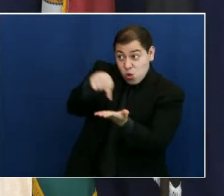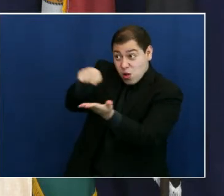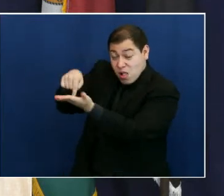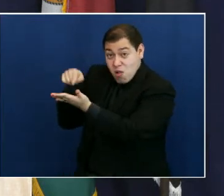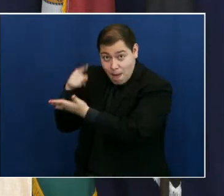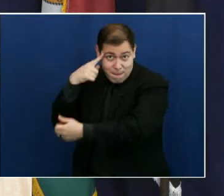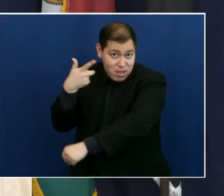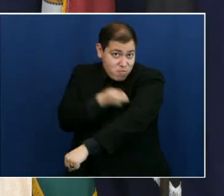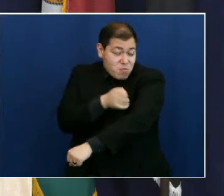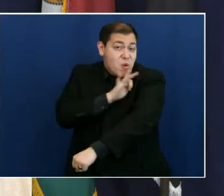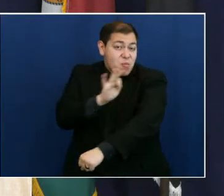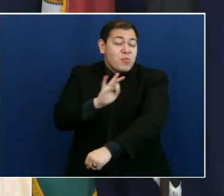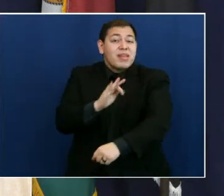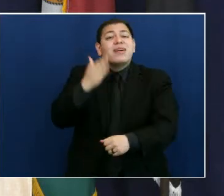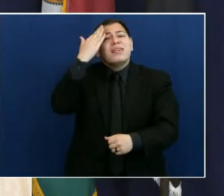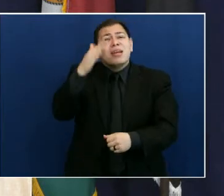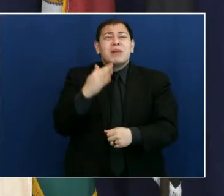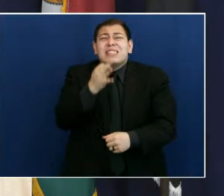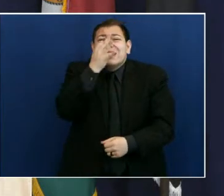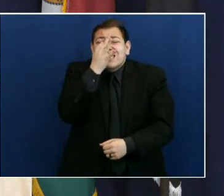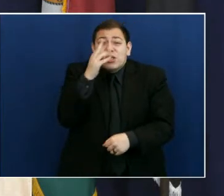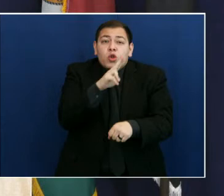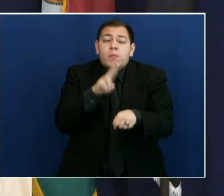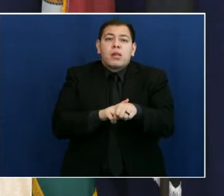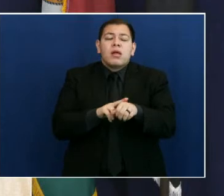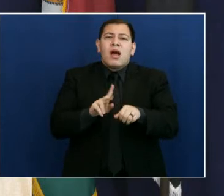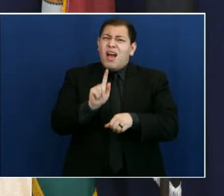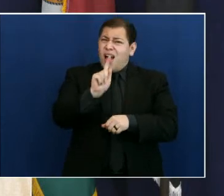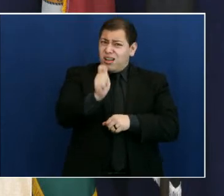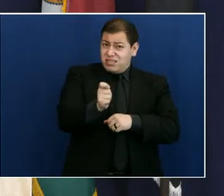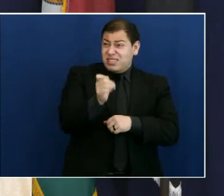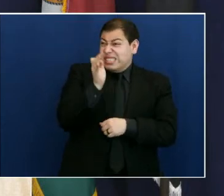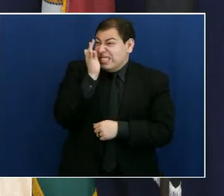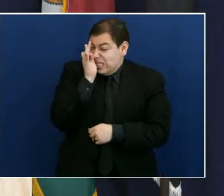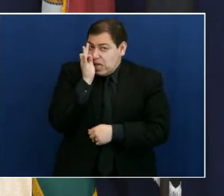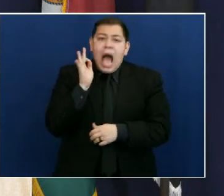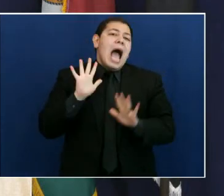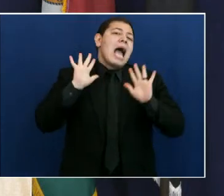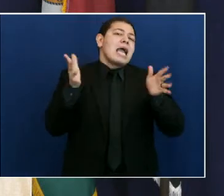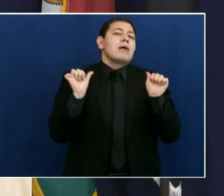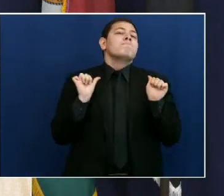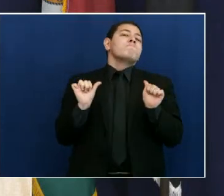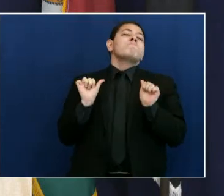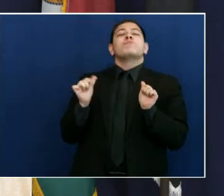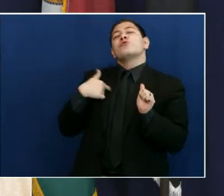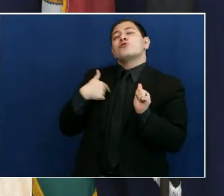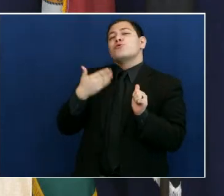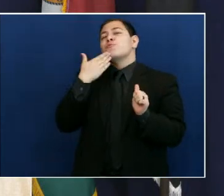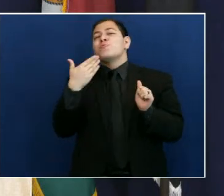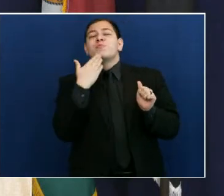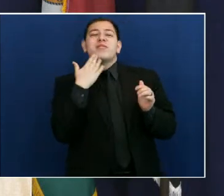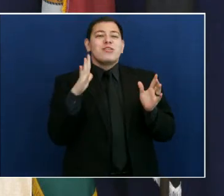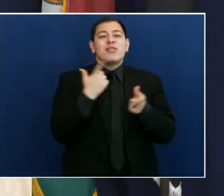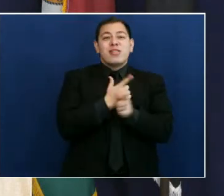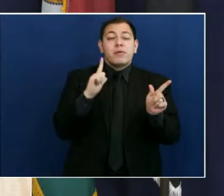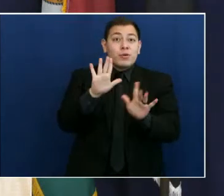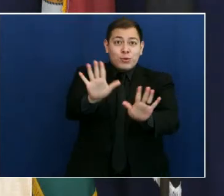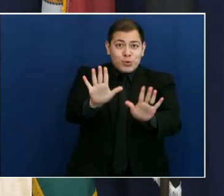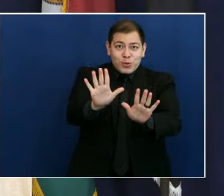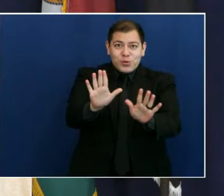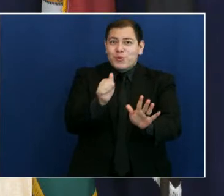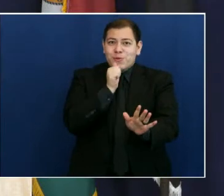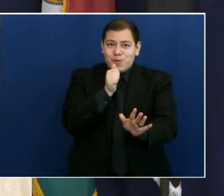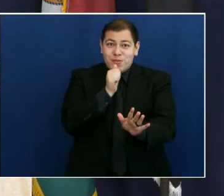Estamos cada vez más cerca, pero no debemos de bajar la guardia y debemos seguir los lineamientos del Departamento de Salud hasta que se levanten